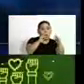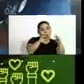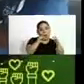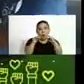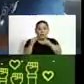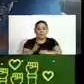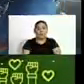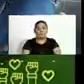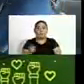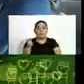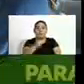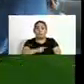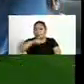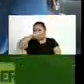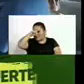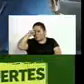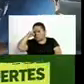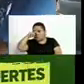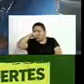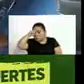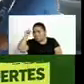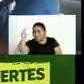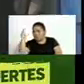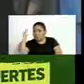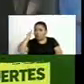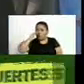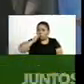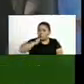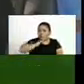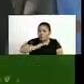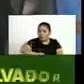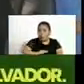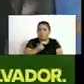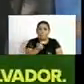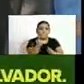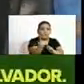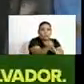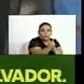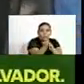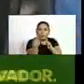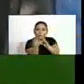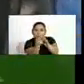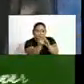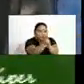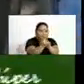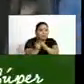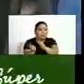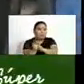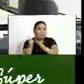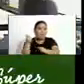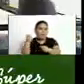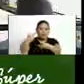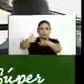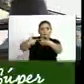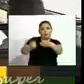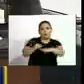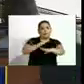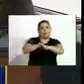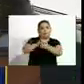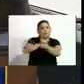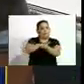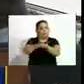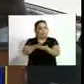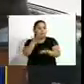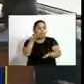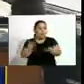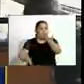Las jornadas extensas de trabajo, el constante contacto con la población y la falta de medidas sanitarias pueden cobrar